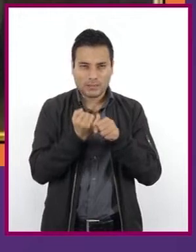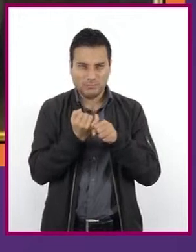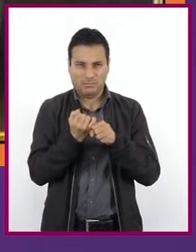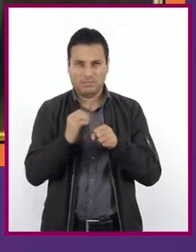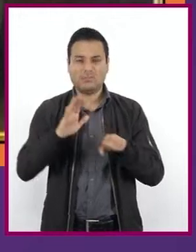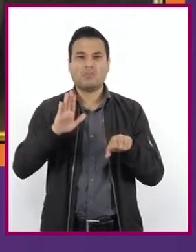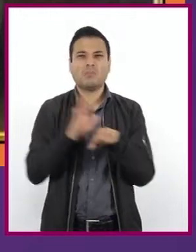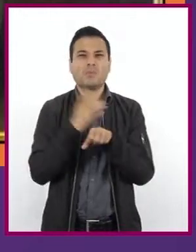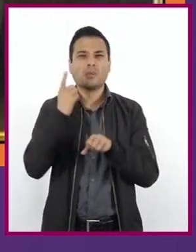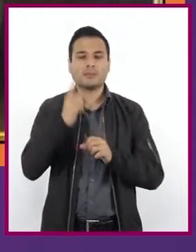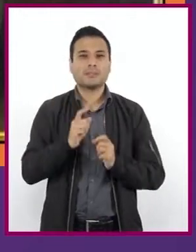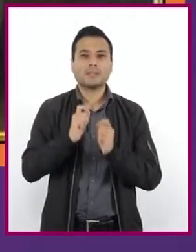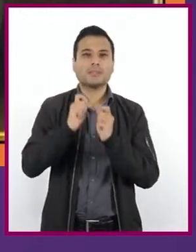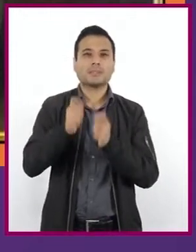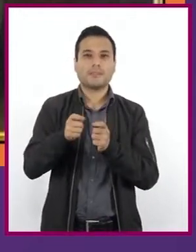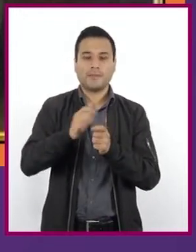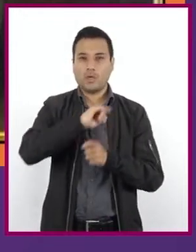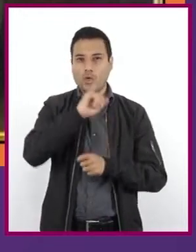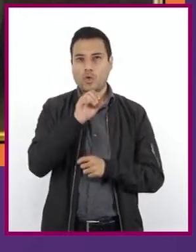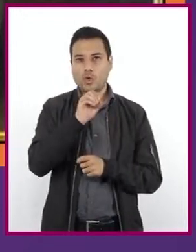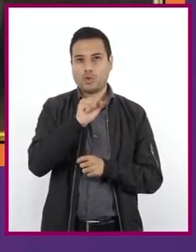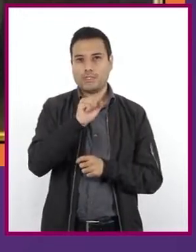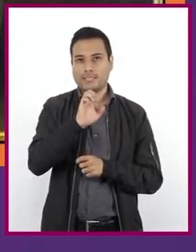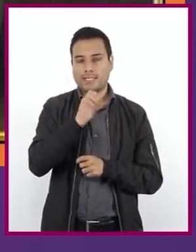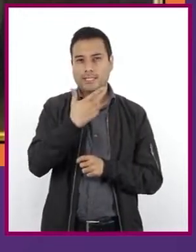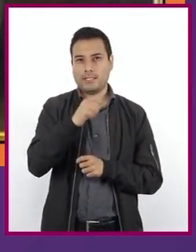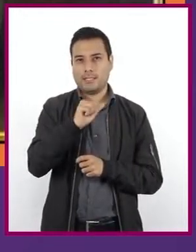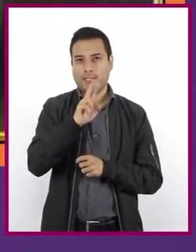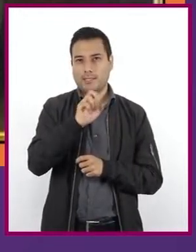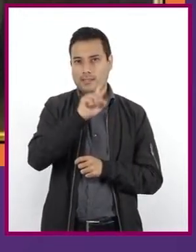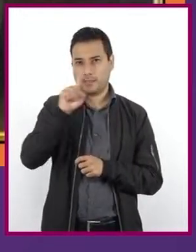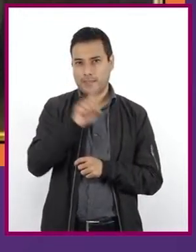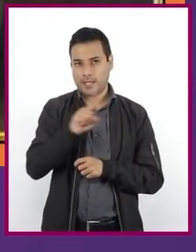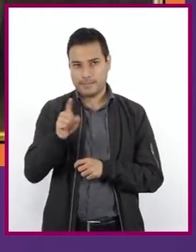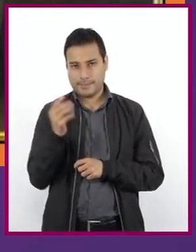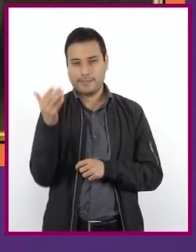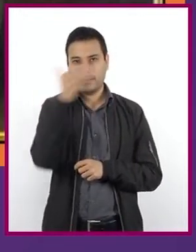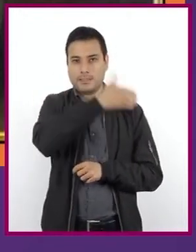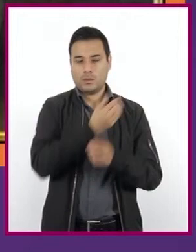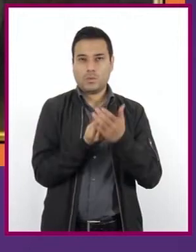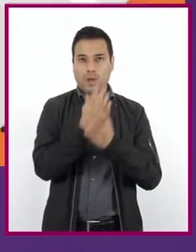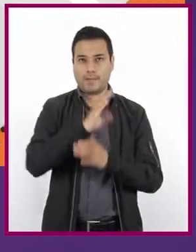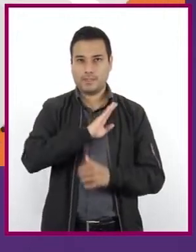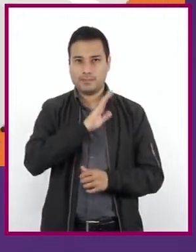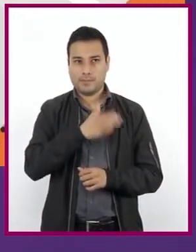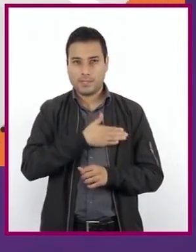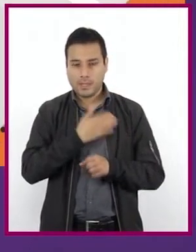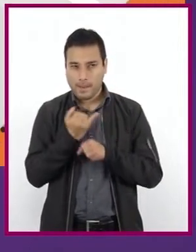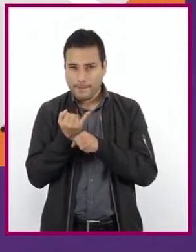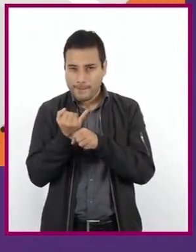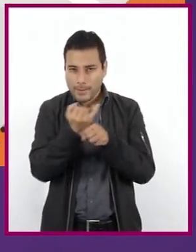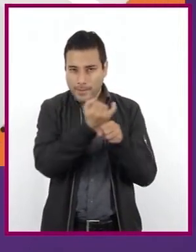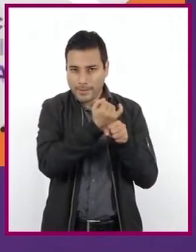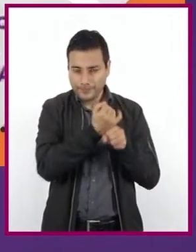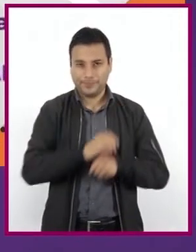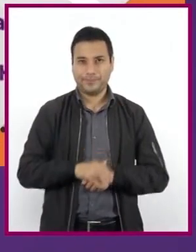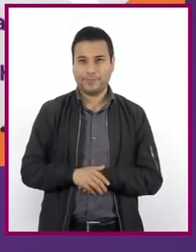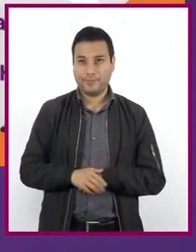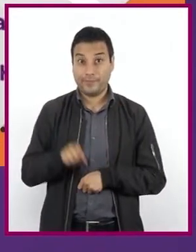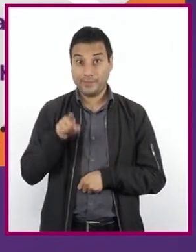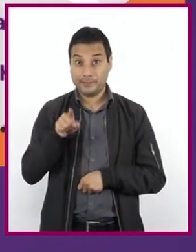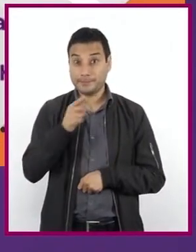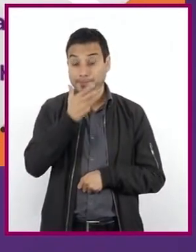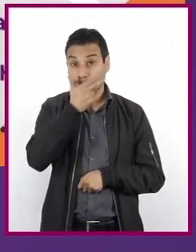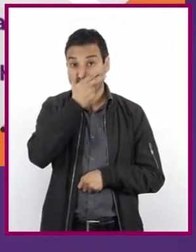tarea fue asignada a José de Gálvez, visitador de Nueva España. Gálvez elaboró